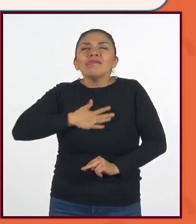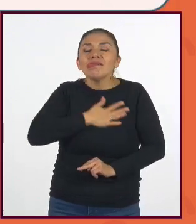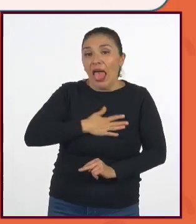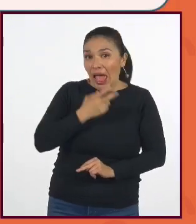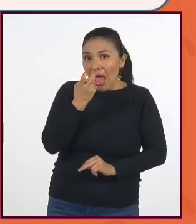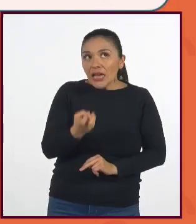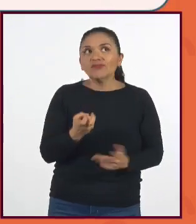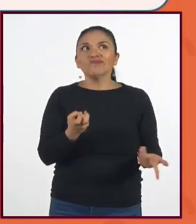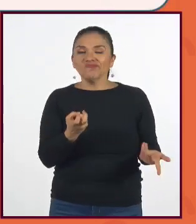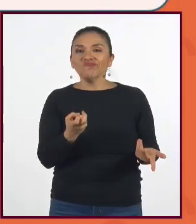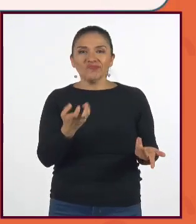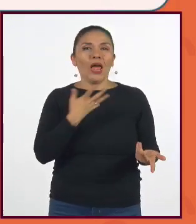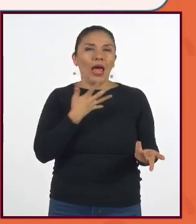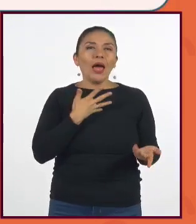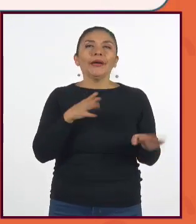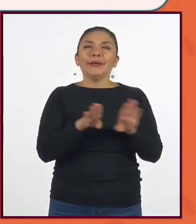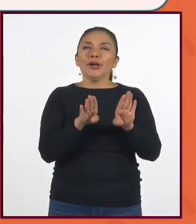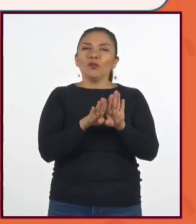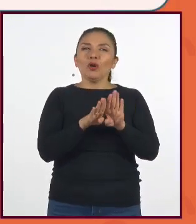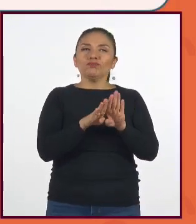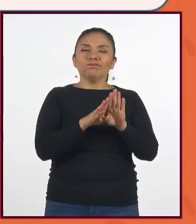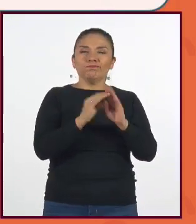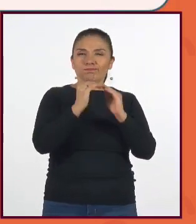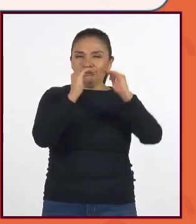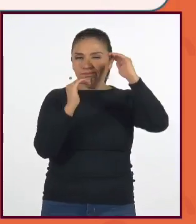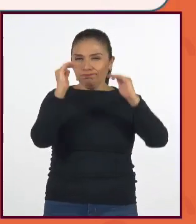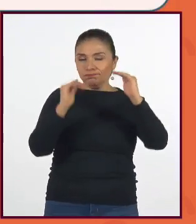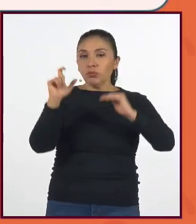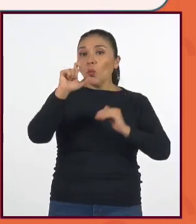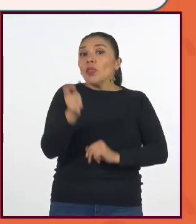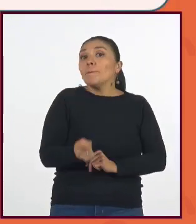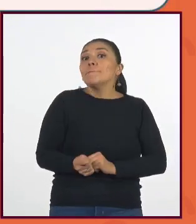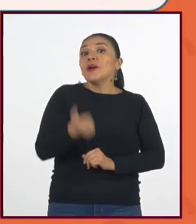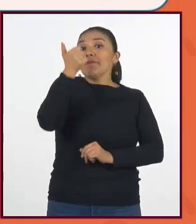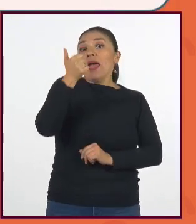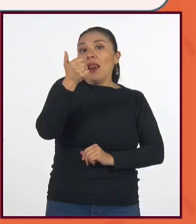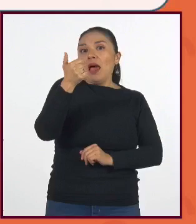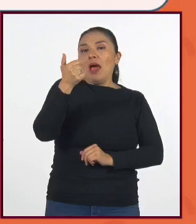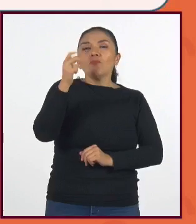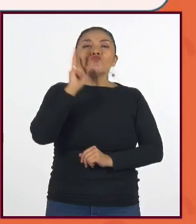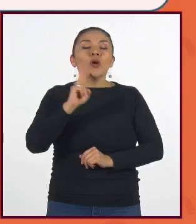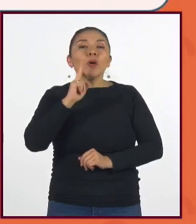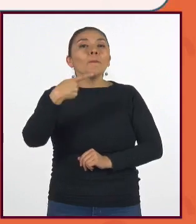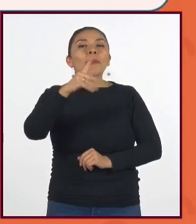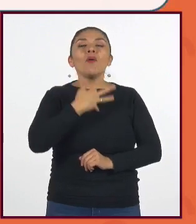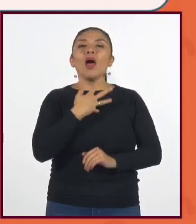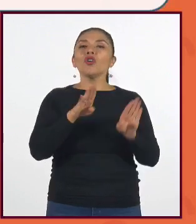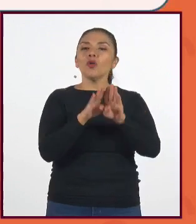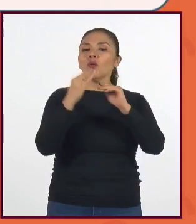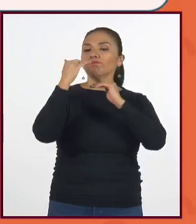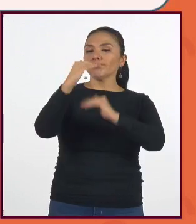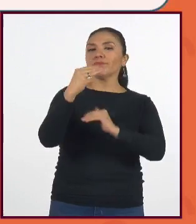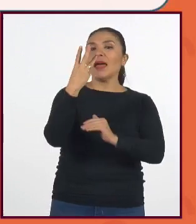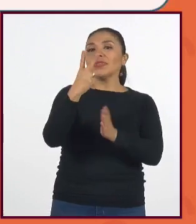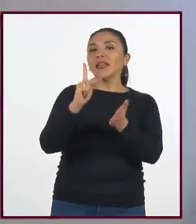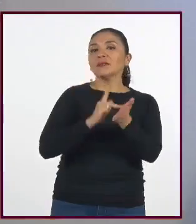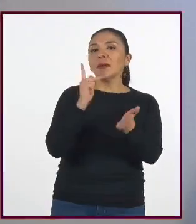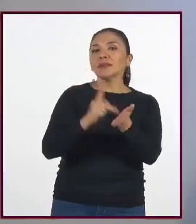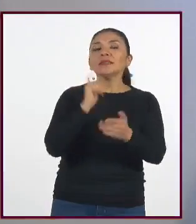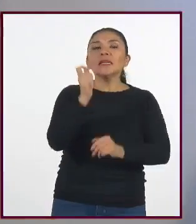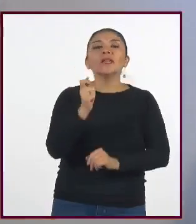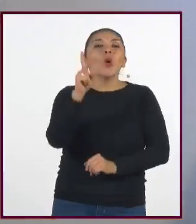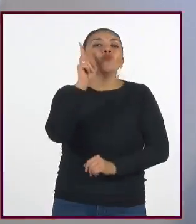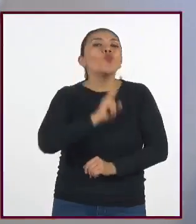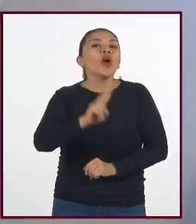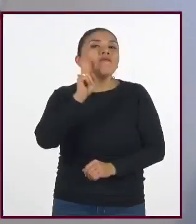bueno, hay un rango. Se supone que es la primera vez que se consume, pero hay un rango de hasta 3 veces en donde se considera una sustancia